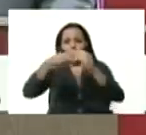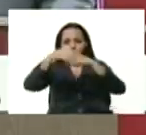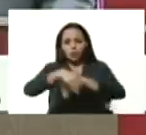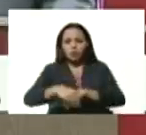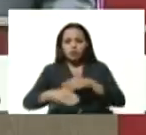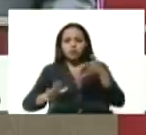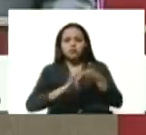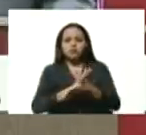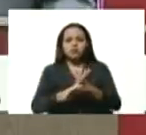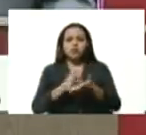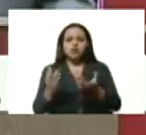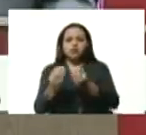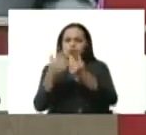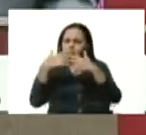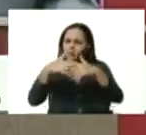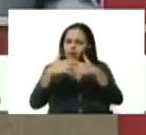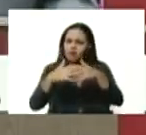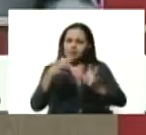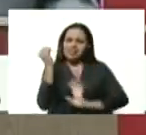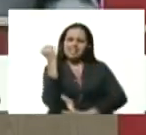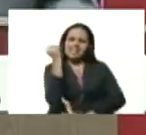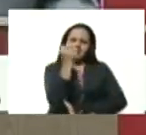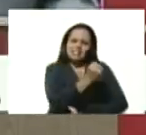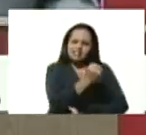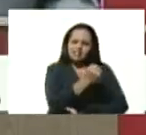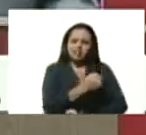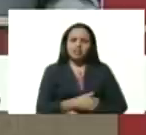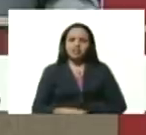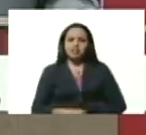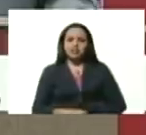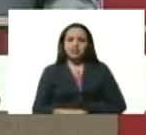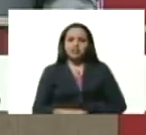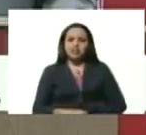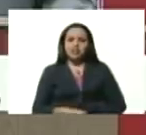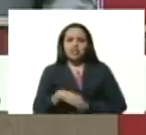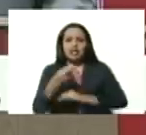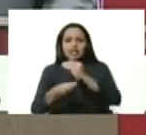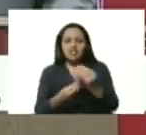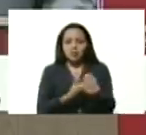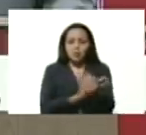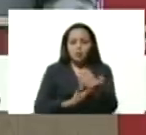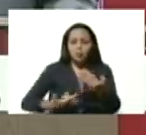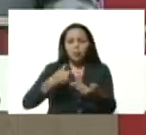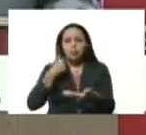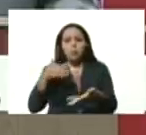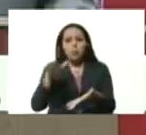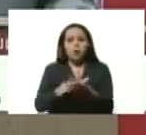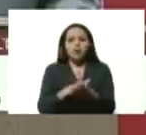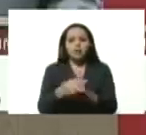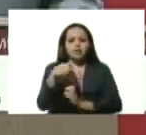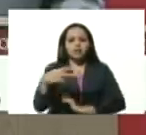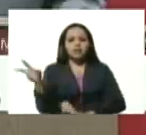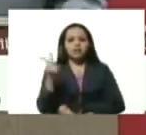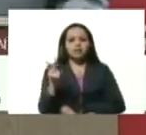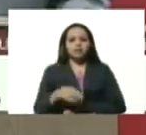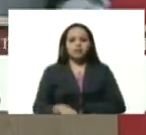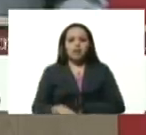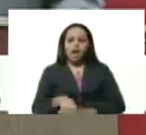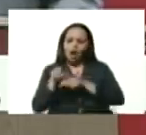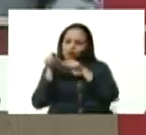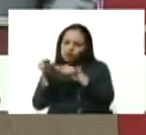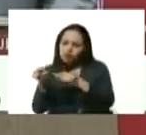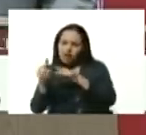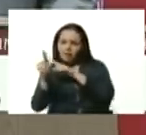de Jordan Goodrow para asesinar y generar un baño de sangre en Venezuela. Le preguntaron a